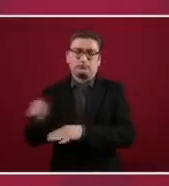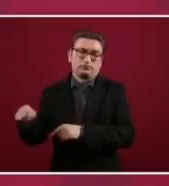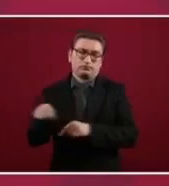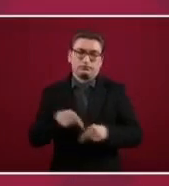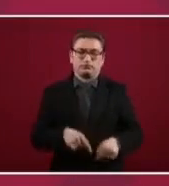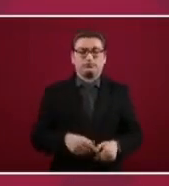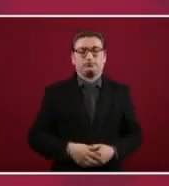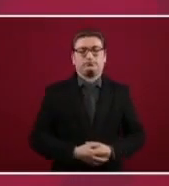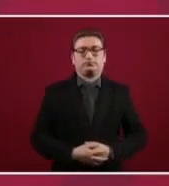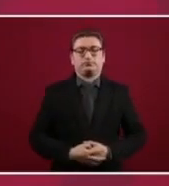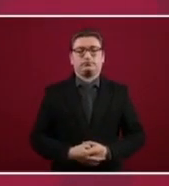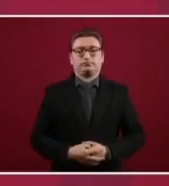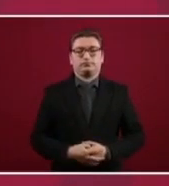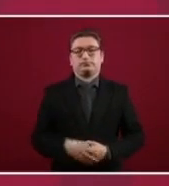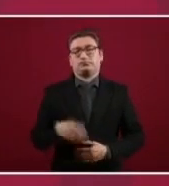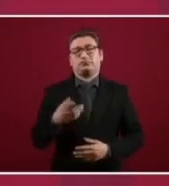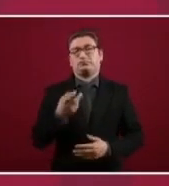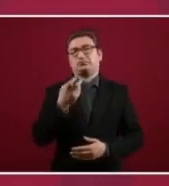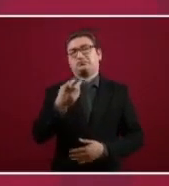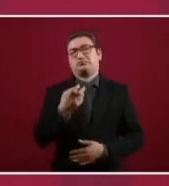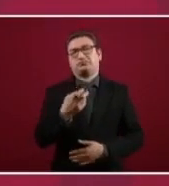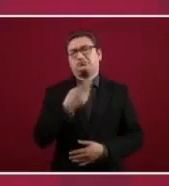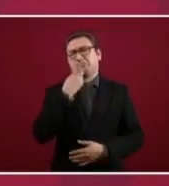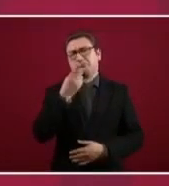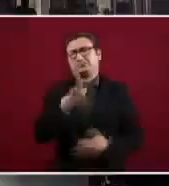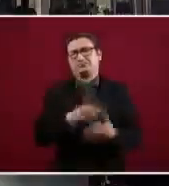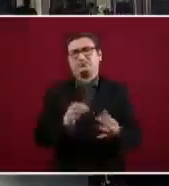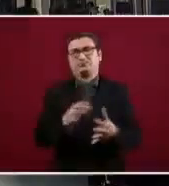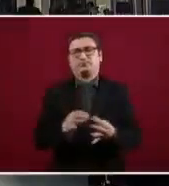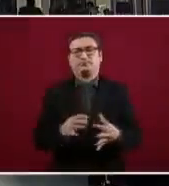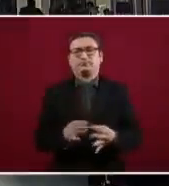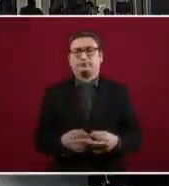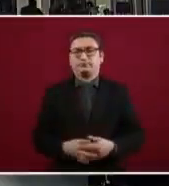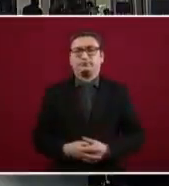este eso es lo que puedo comentarles